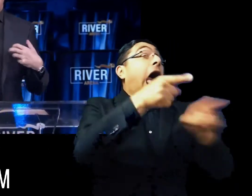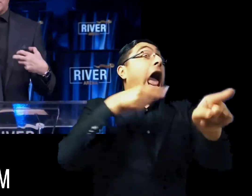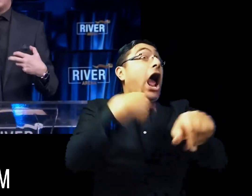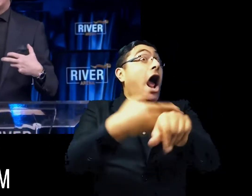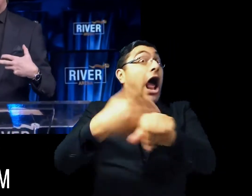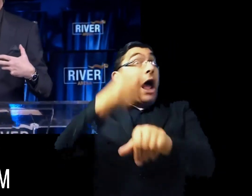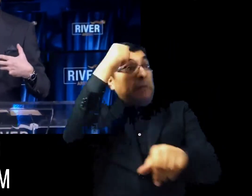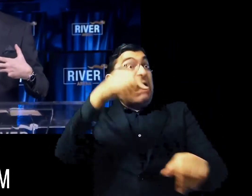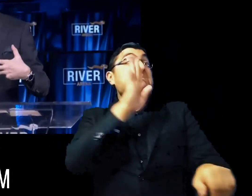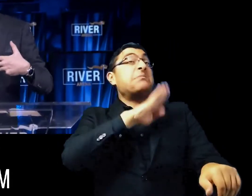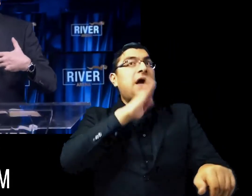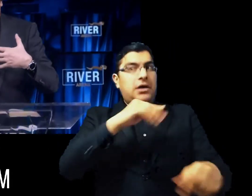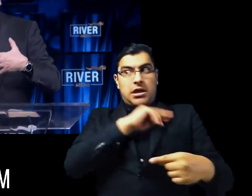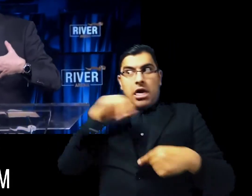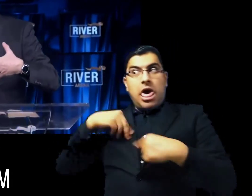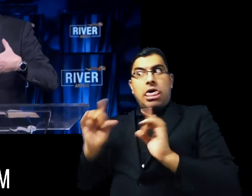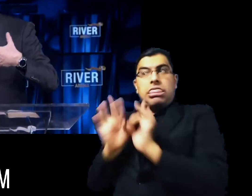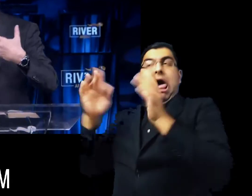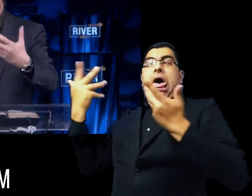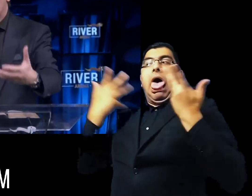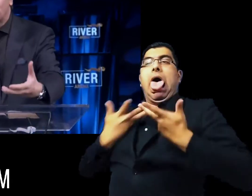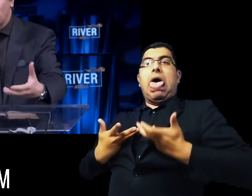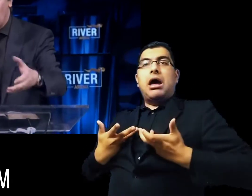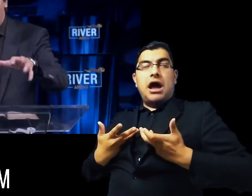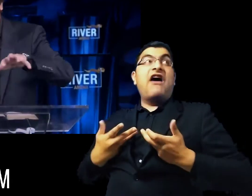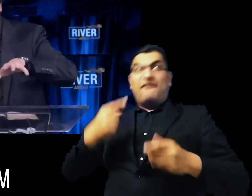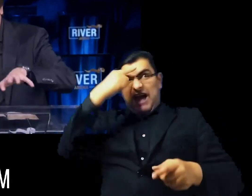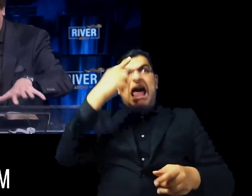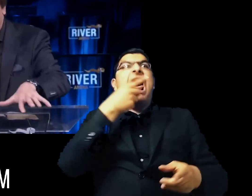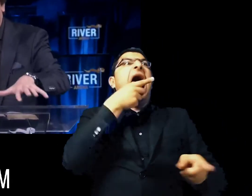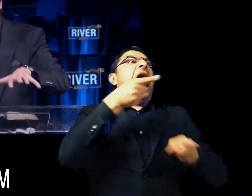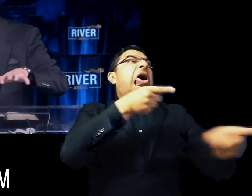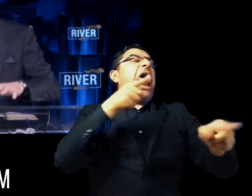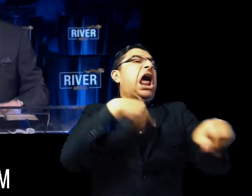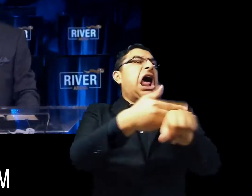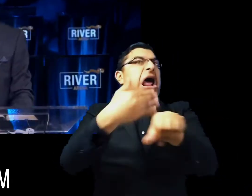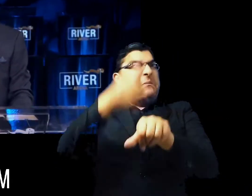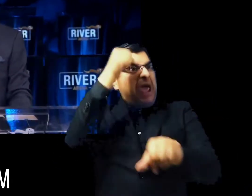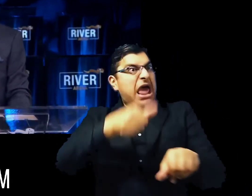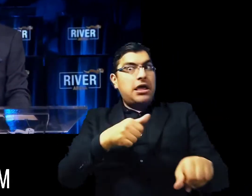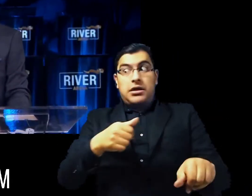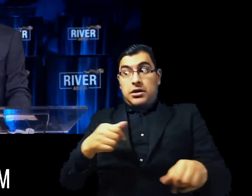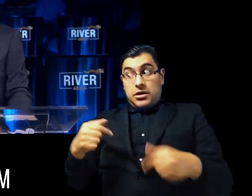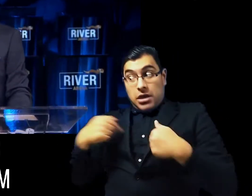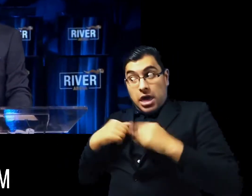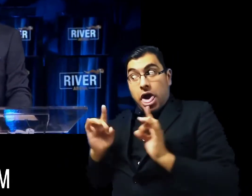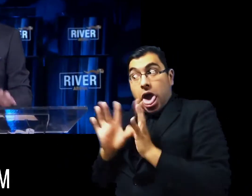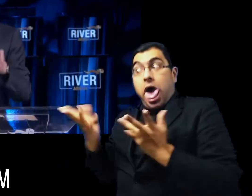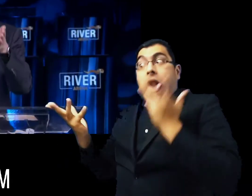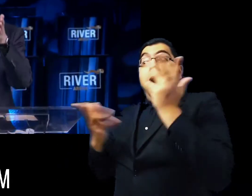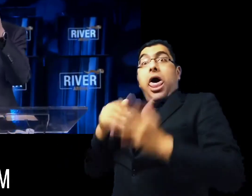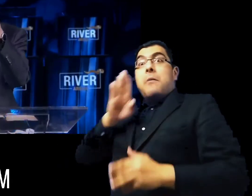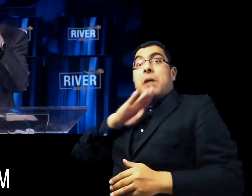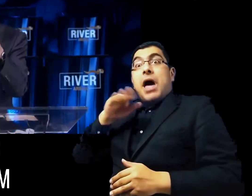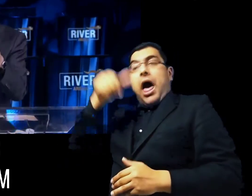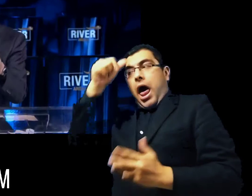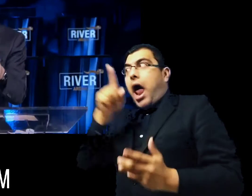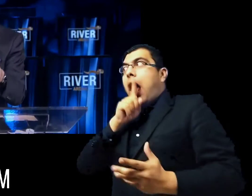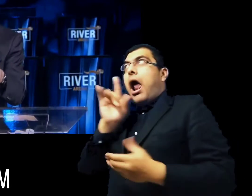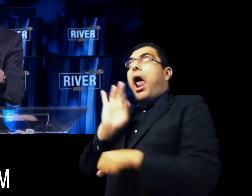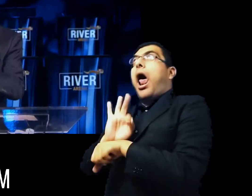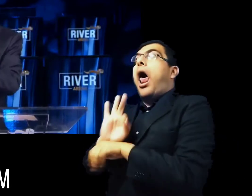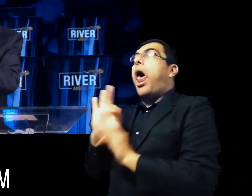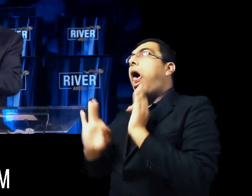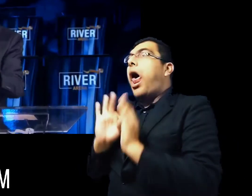damos cuenta que es fácil condenar a otro cuando nosotros no tenemos que pasarlo. Cuando le pones una cara